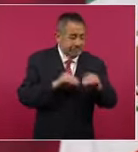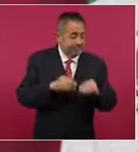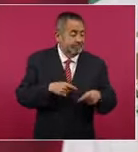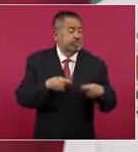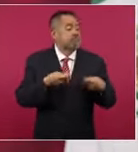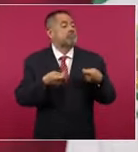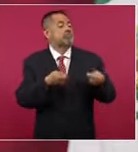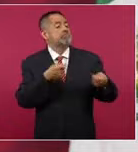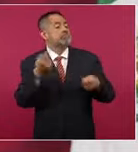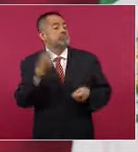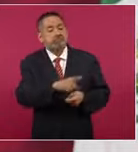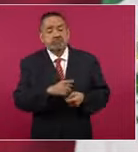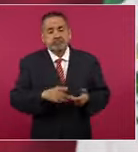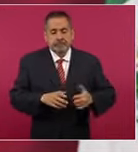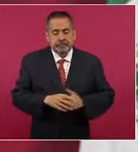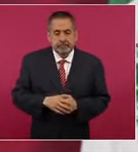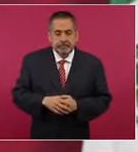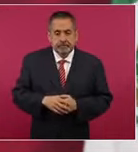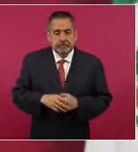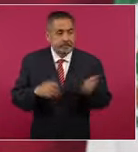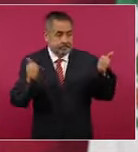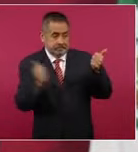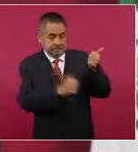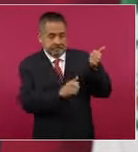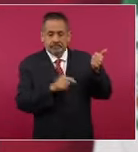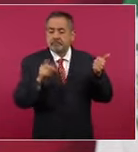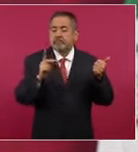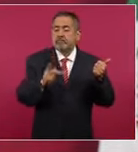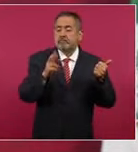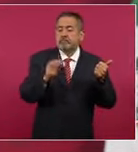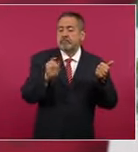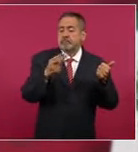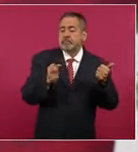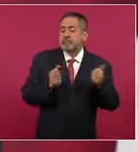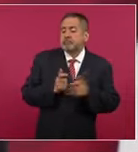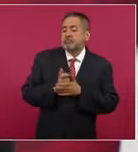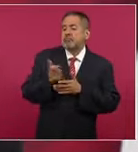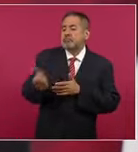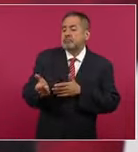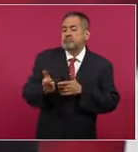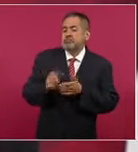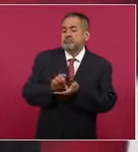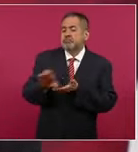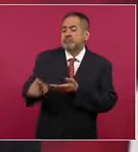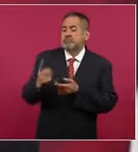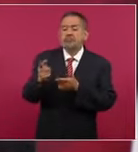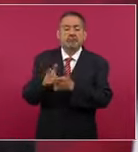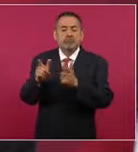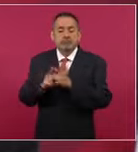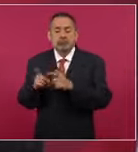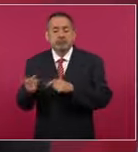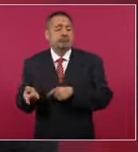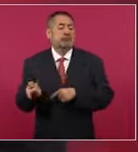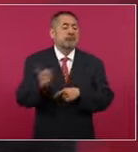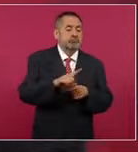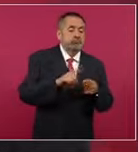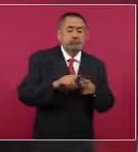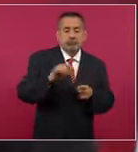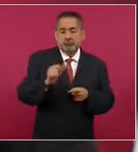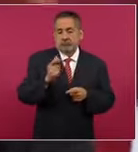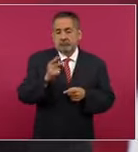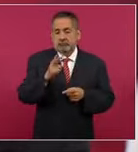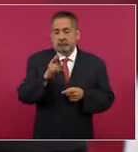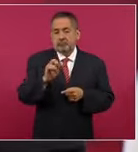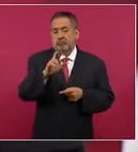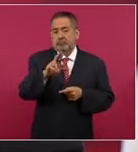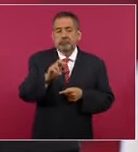tenían a Krause encabezando un grupo y Aguilar Camín